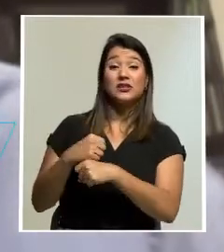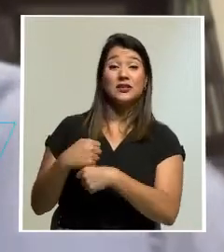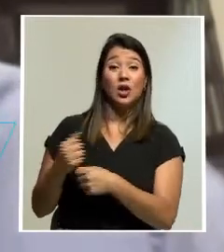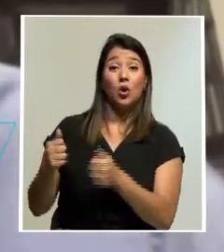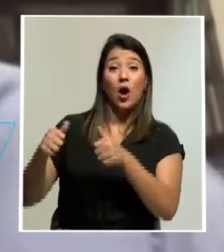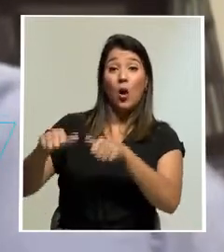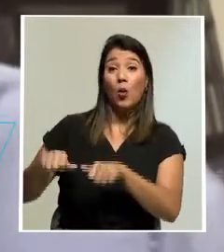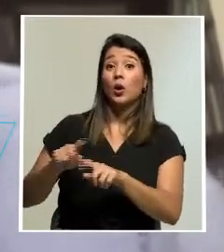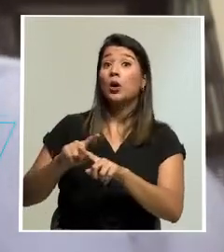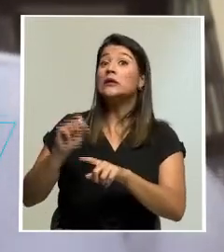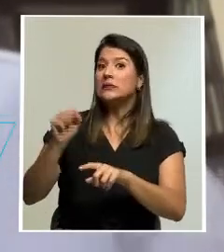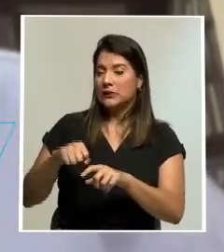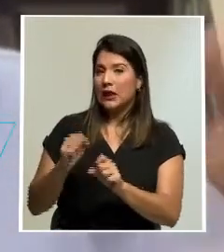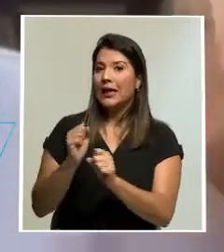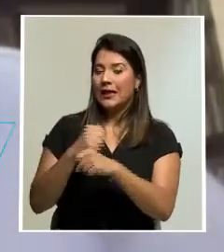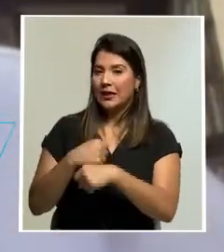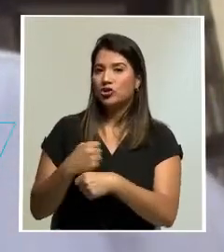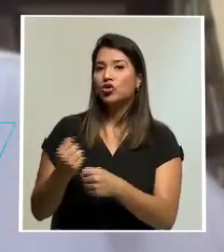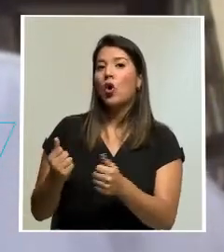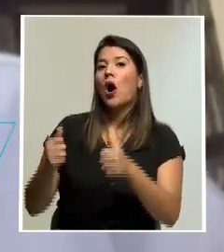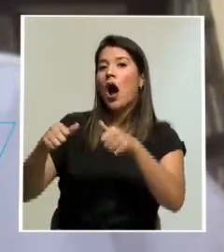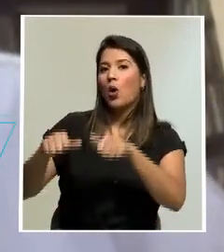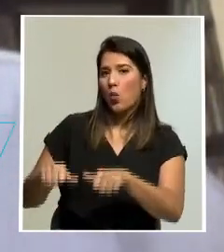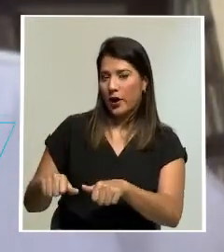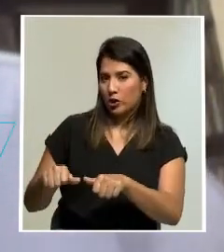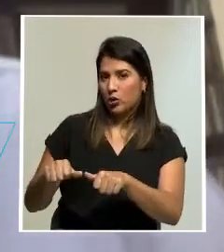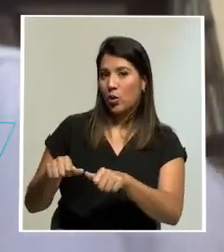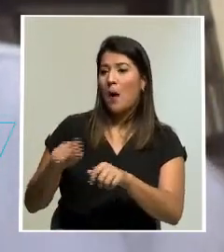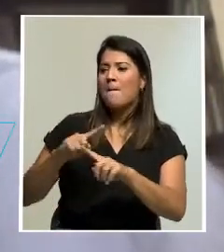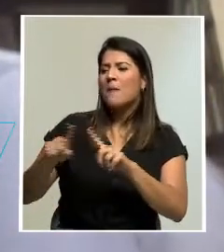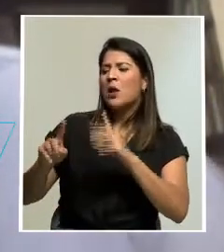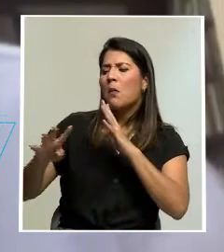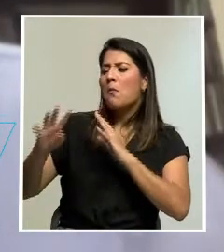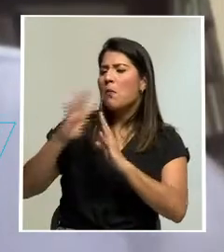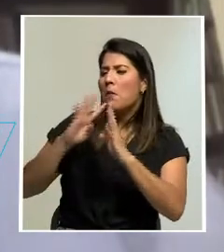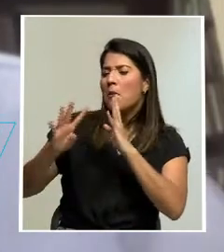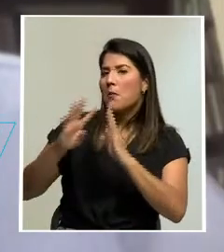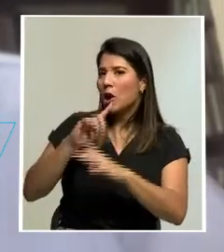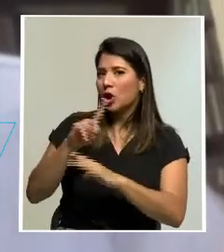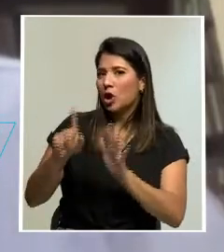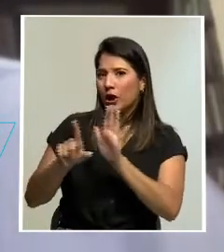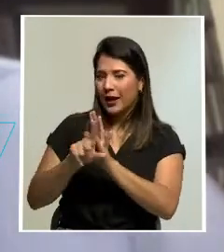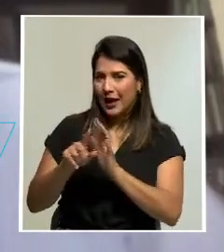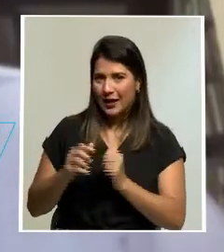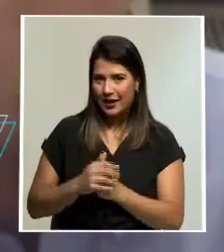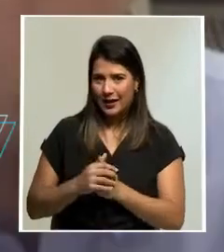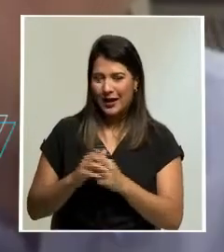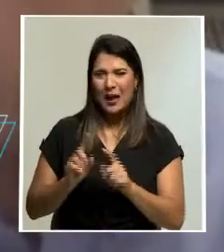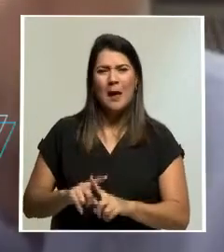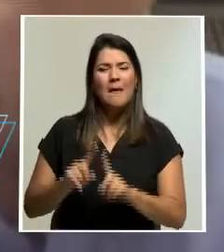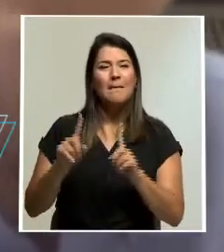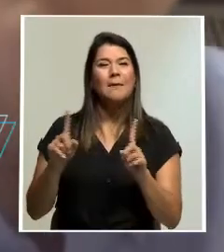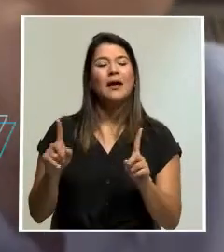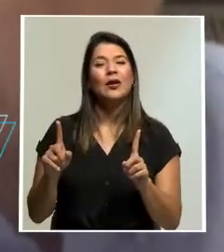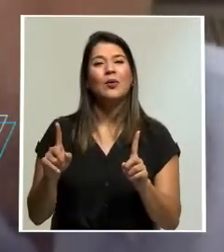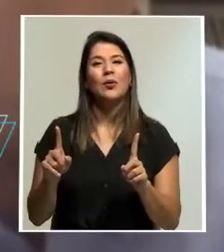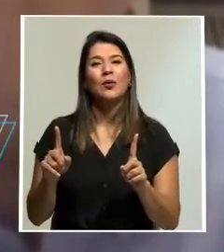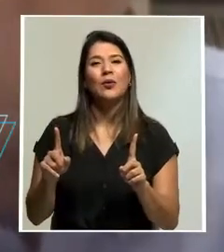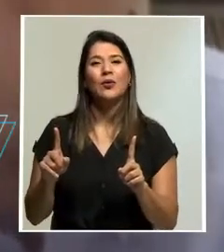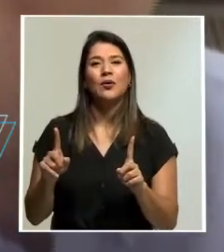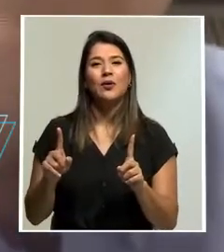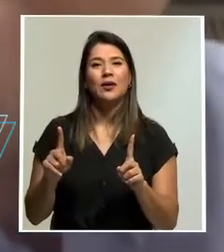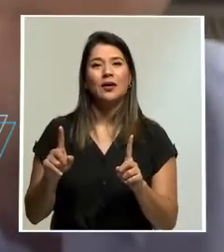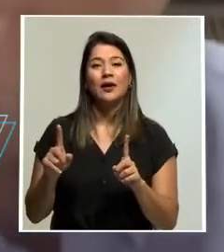y sí hizo una alianza, pero una alianza de hecho, no era una alianza legal. Pero es que los impugnadores no tenían la más mínima, digamos, el más